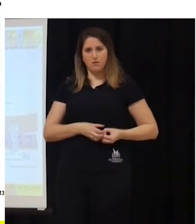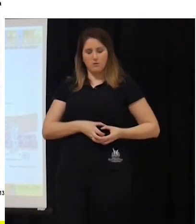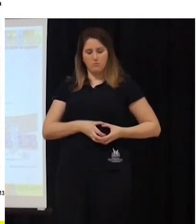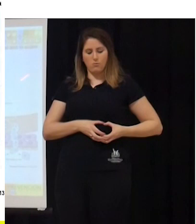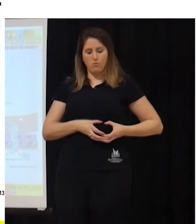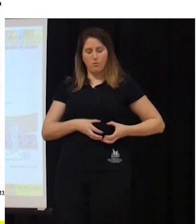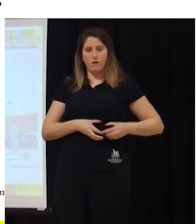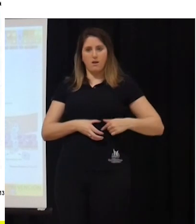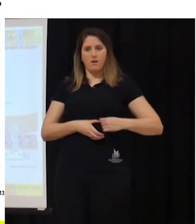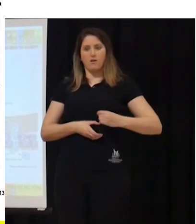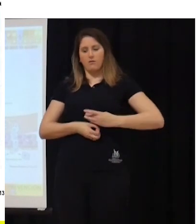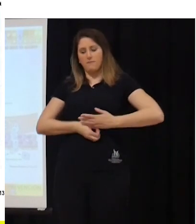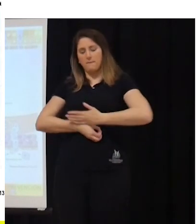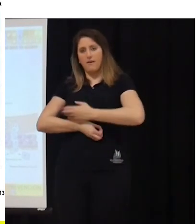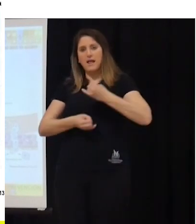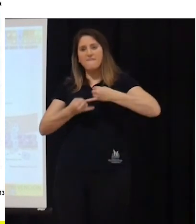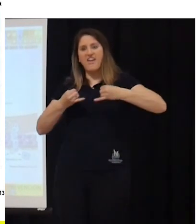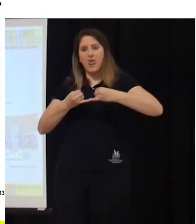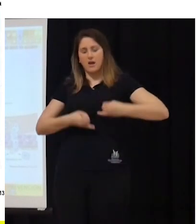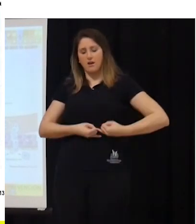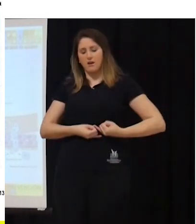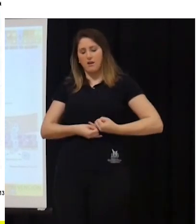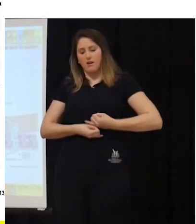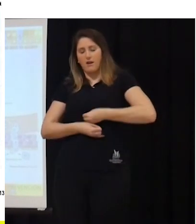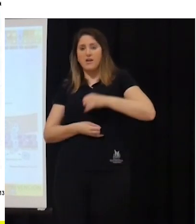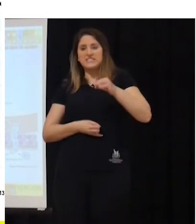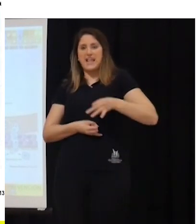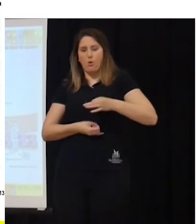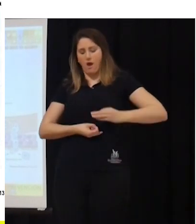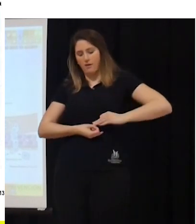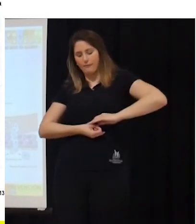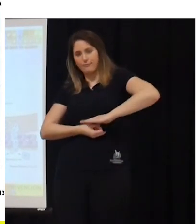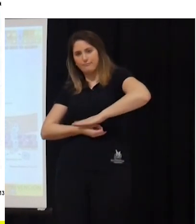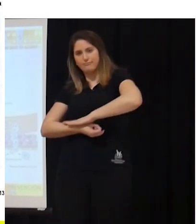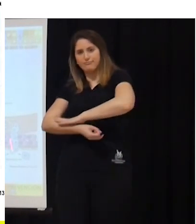vía. Introduce sus células en el interior, circula por